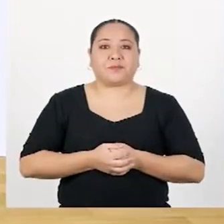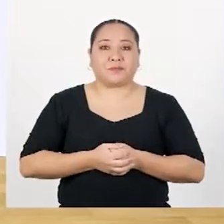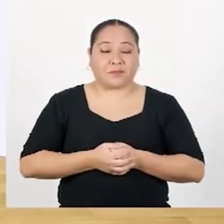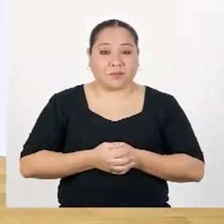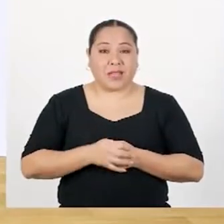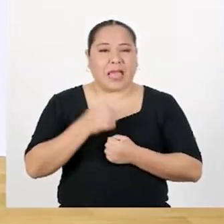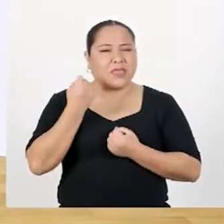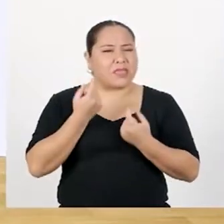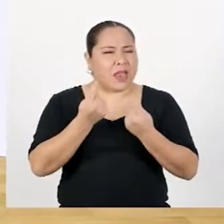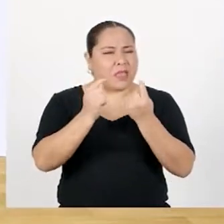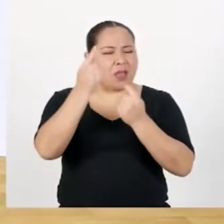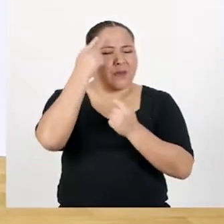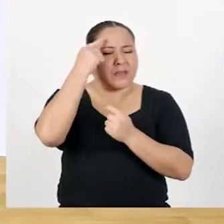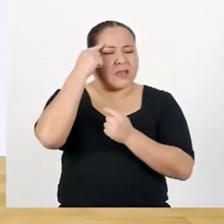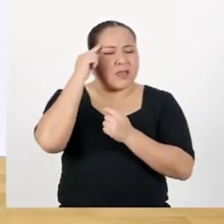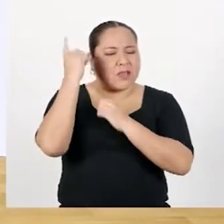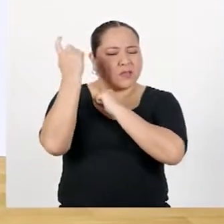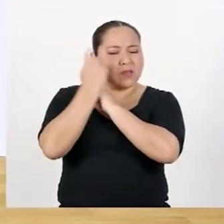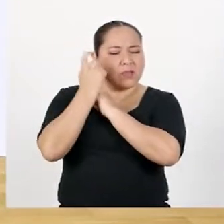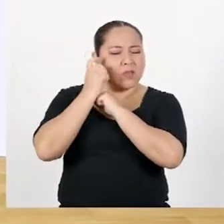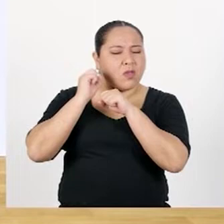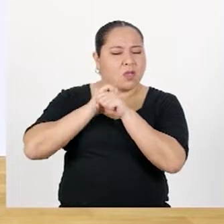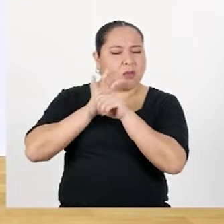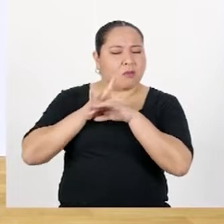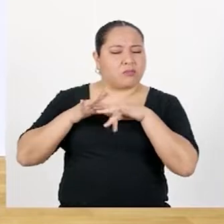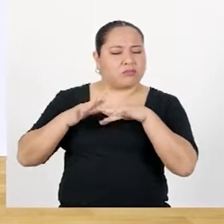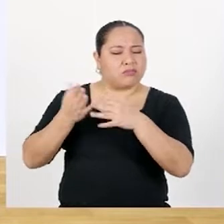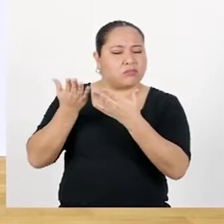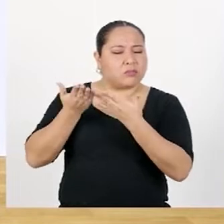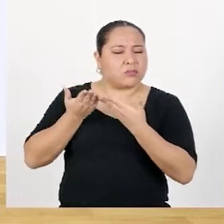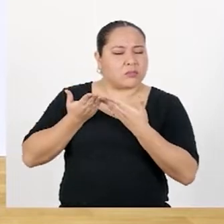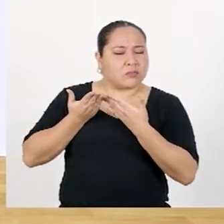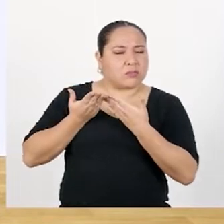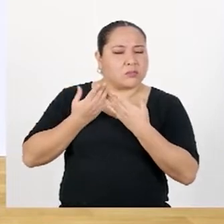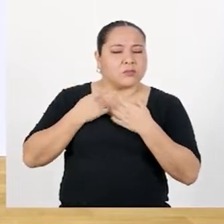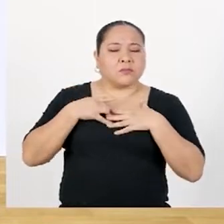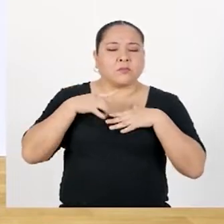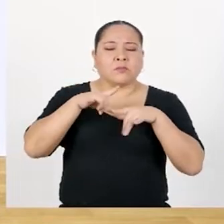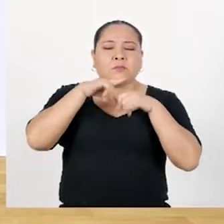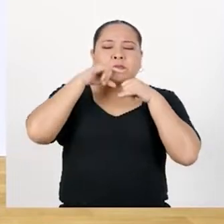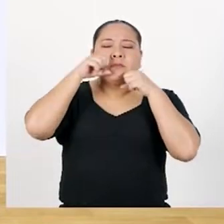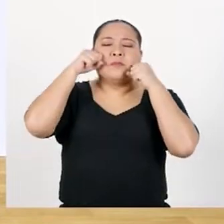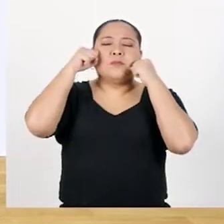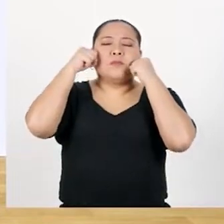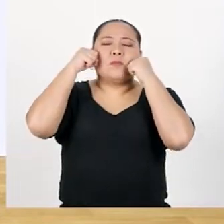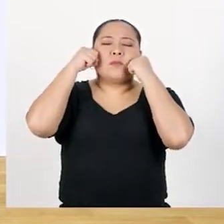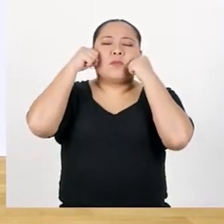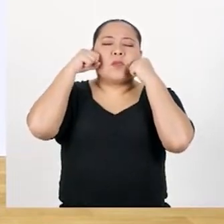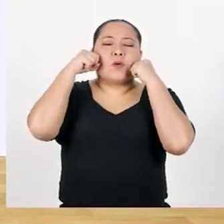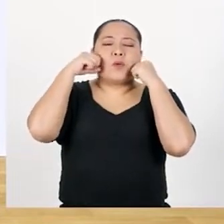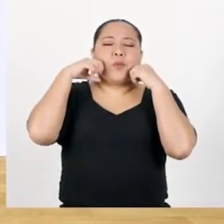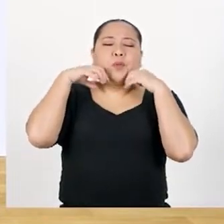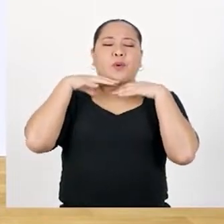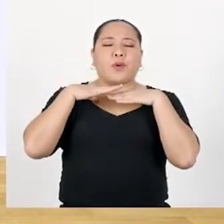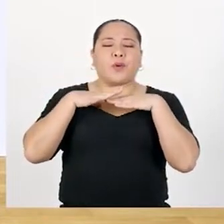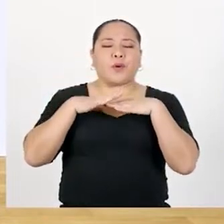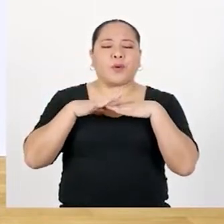e intentar pensar en eso que nos enseñó la pandemia. Ahora tomamos aire y